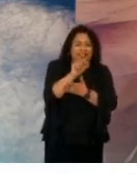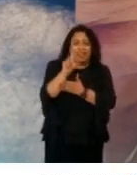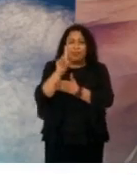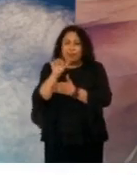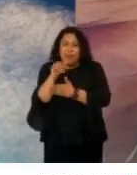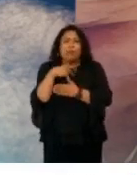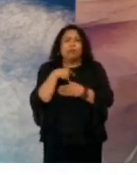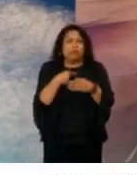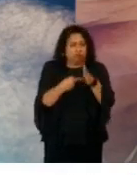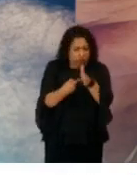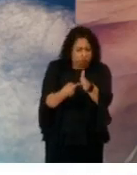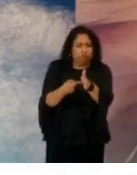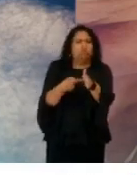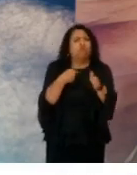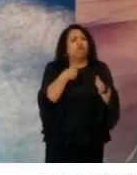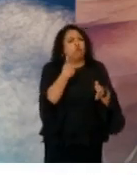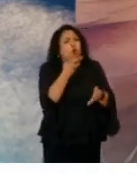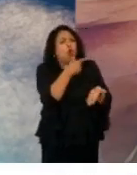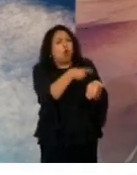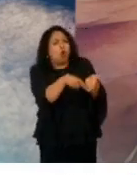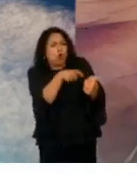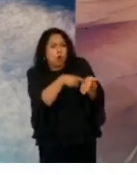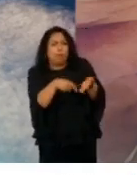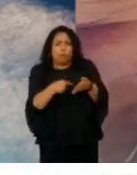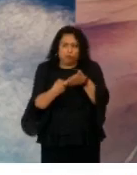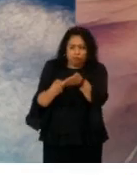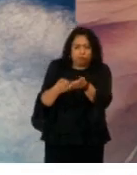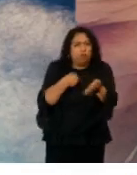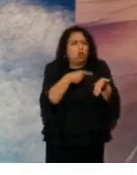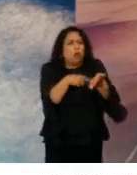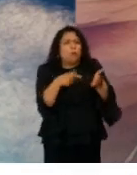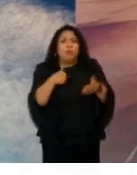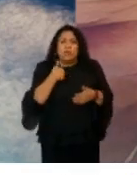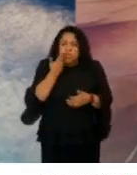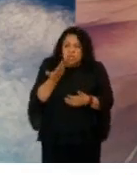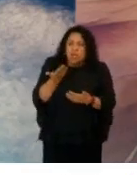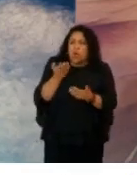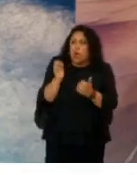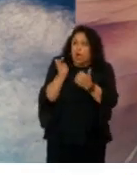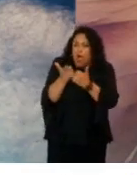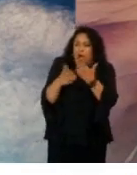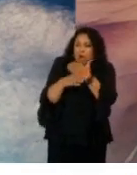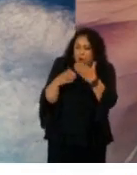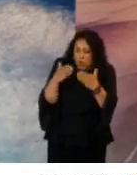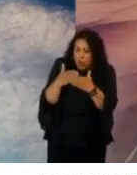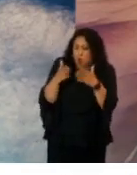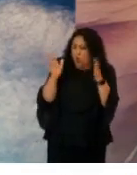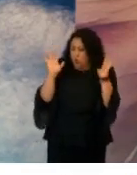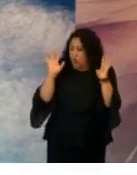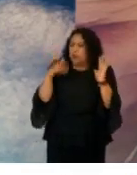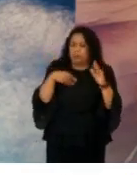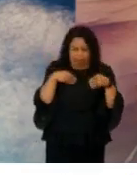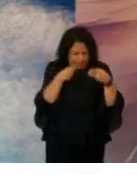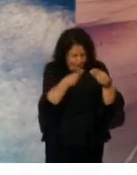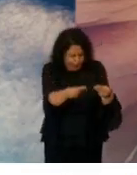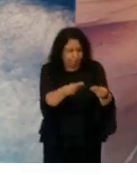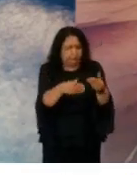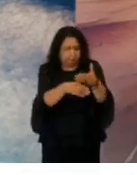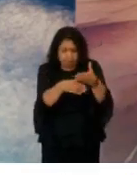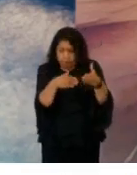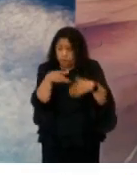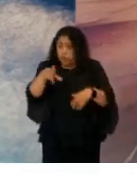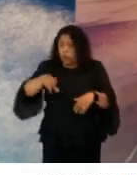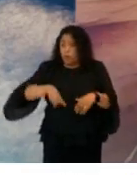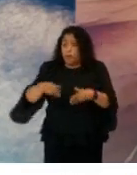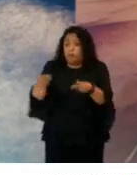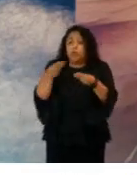Las personas consumidoras presionamos para tener un cierto producto y hay alguien que nos entrega ese producto, el Estado que nos